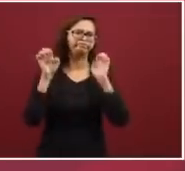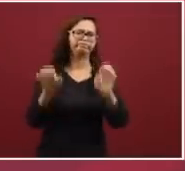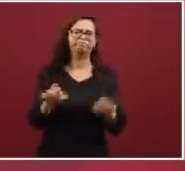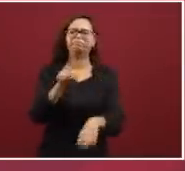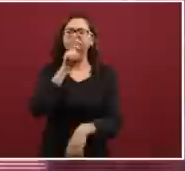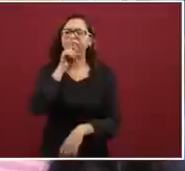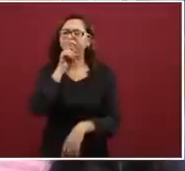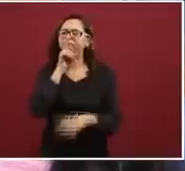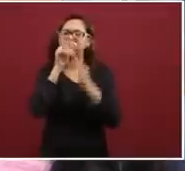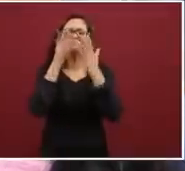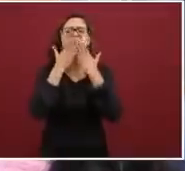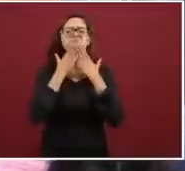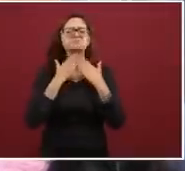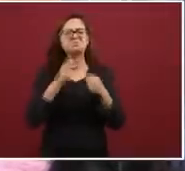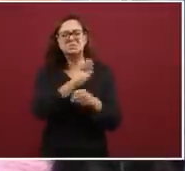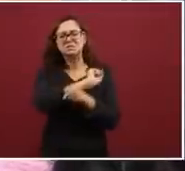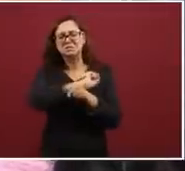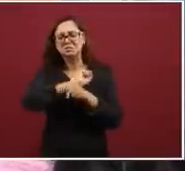es a usted